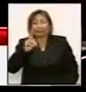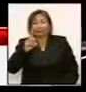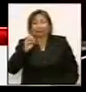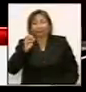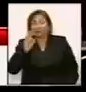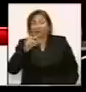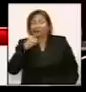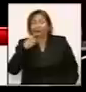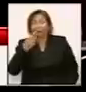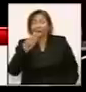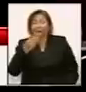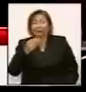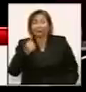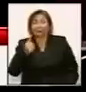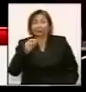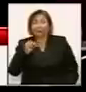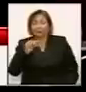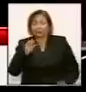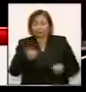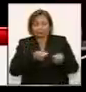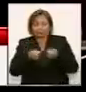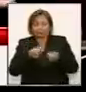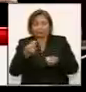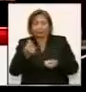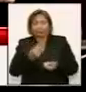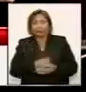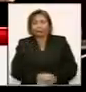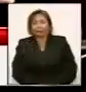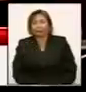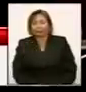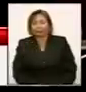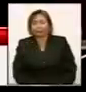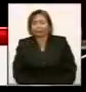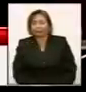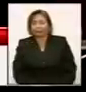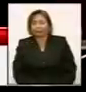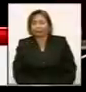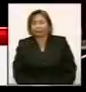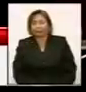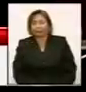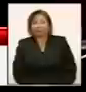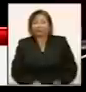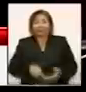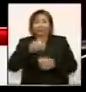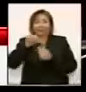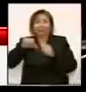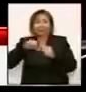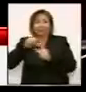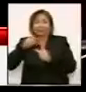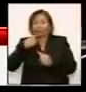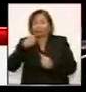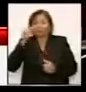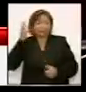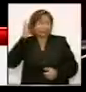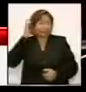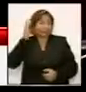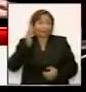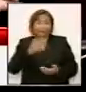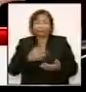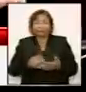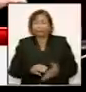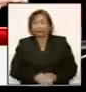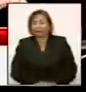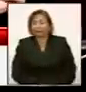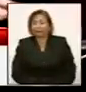mismo programa con Mavila Huertas, tenía mucho más manejo, mucho más rápido en las cosas. Pero parece que también está implicada, por lo que se ha escuchado, eso no me consta, pero parece que